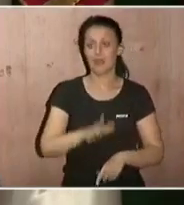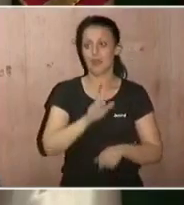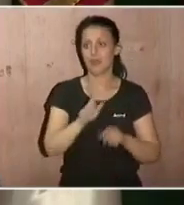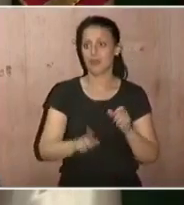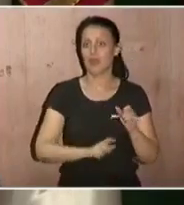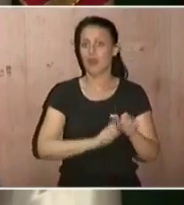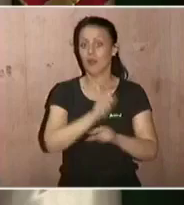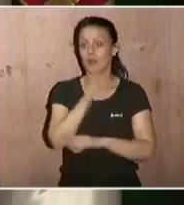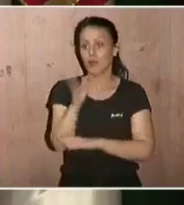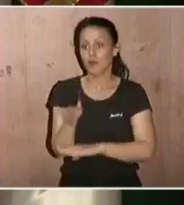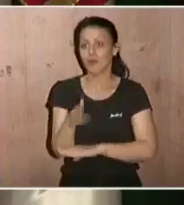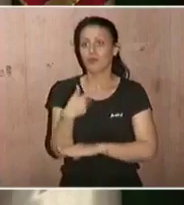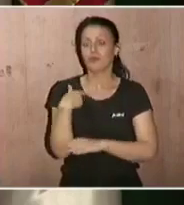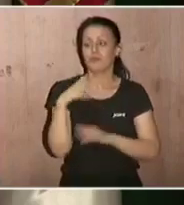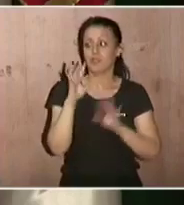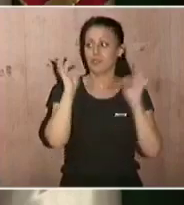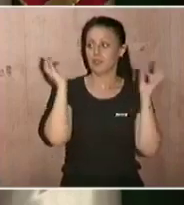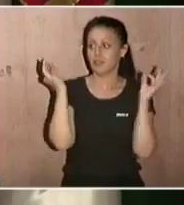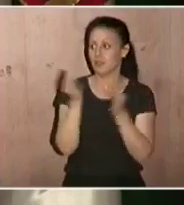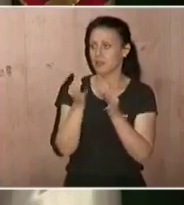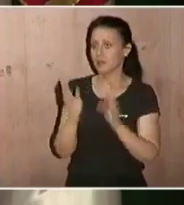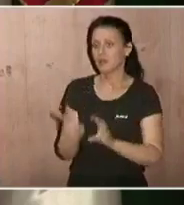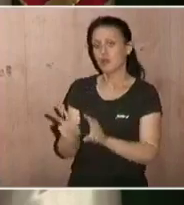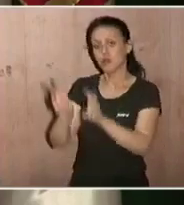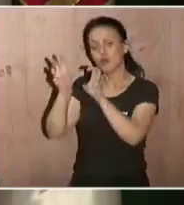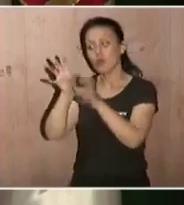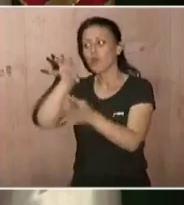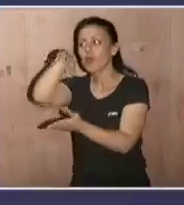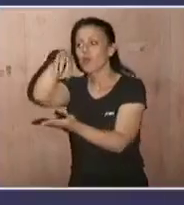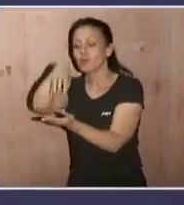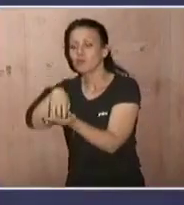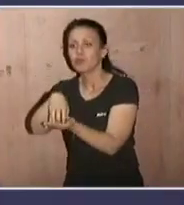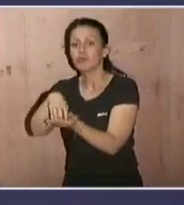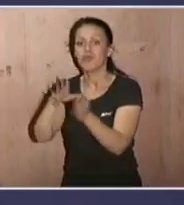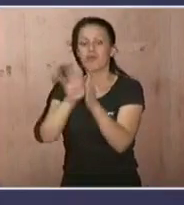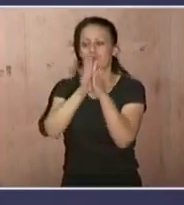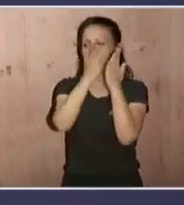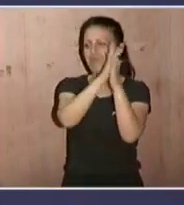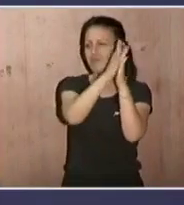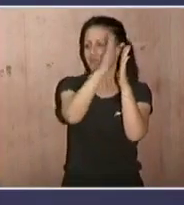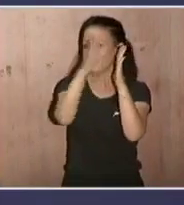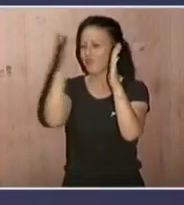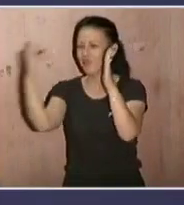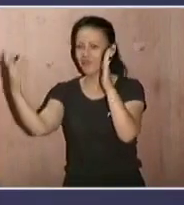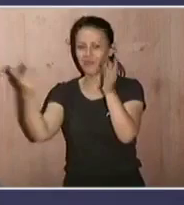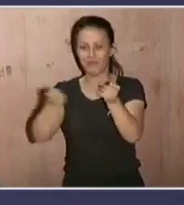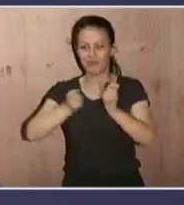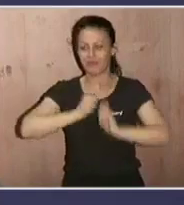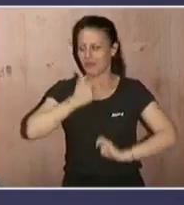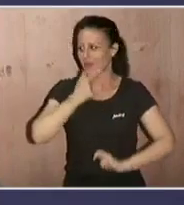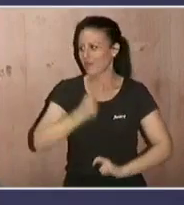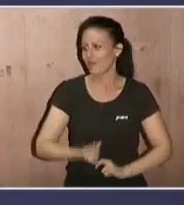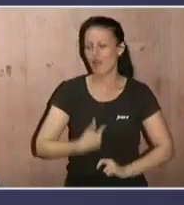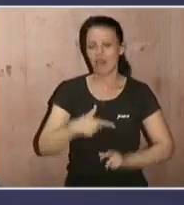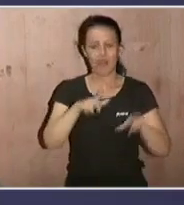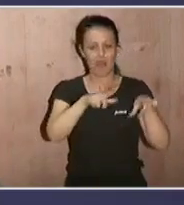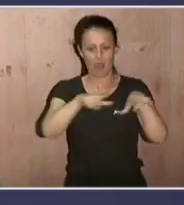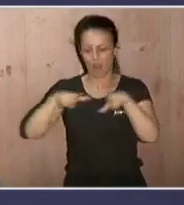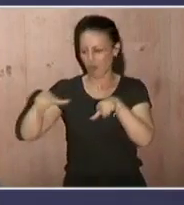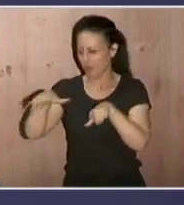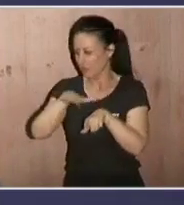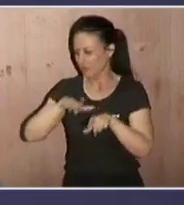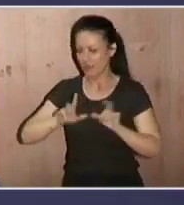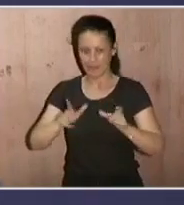al edificio del seminario, teníamos una preciosa biblioteca llena de facilidades, aulas estupendas, espaciosos